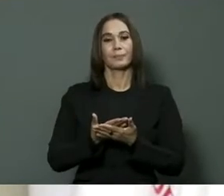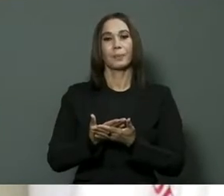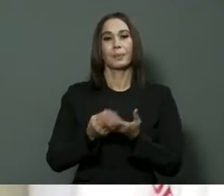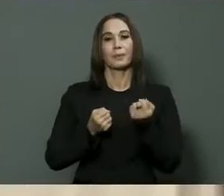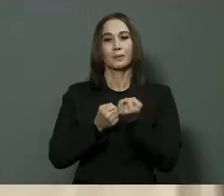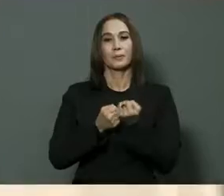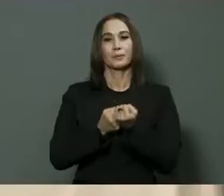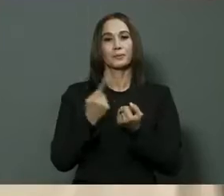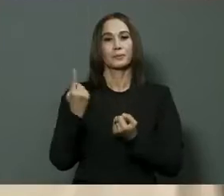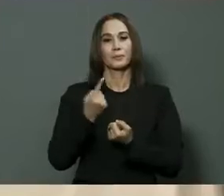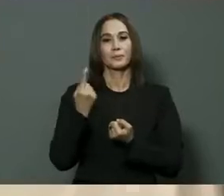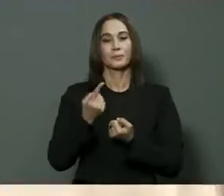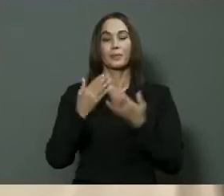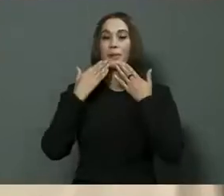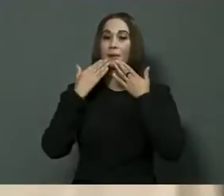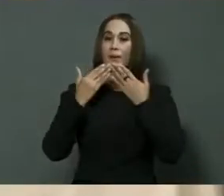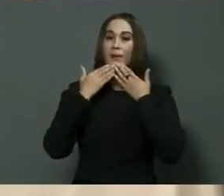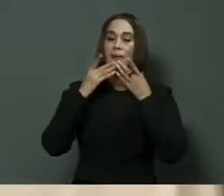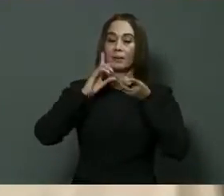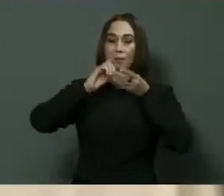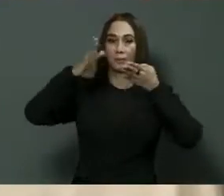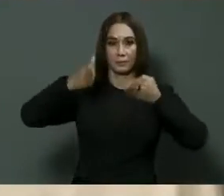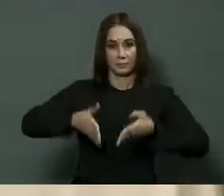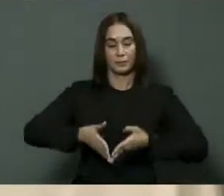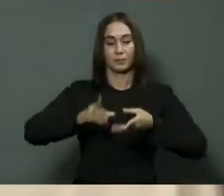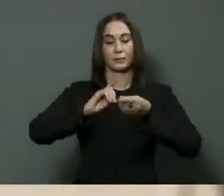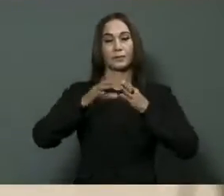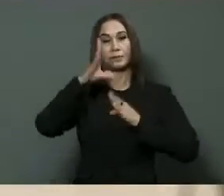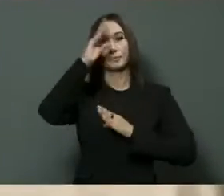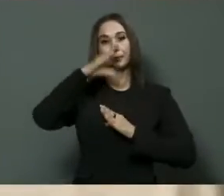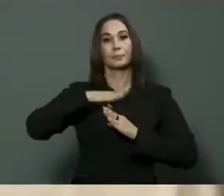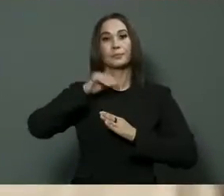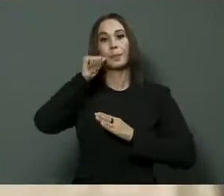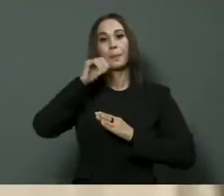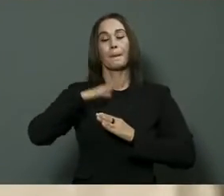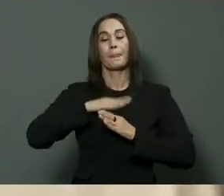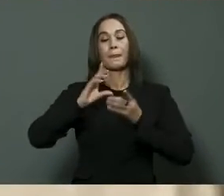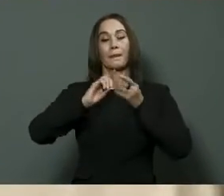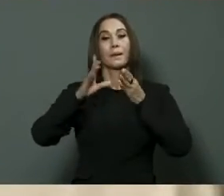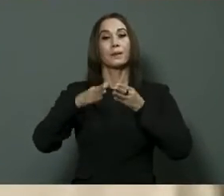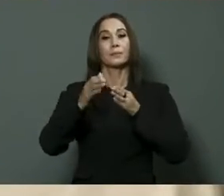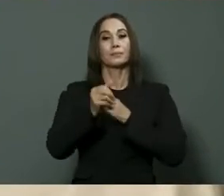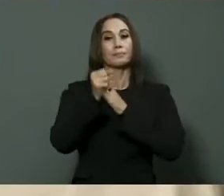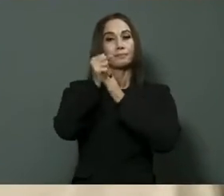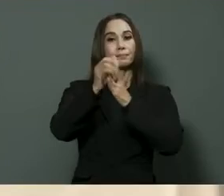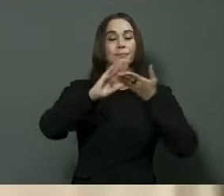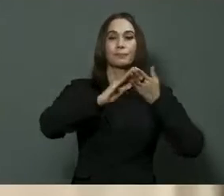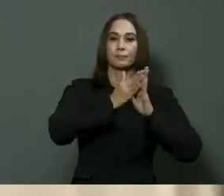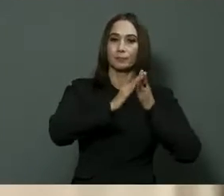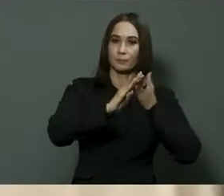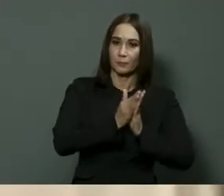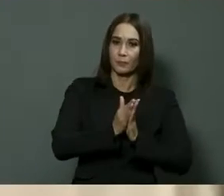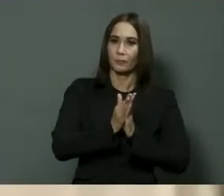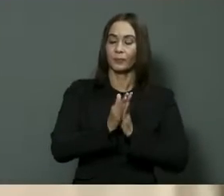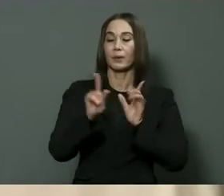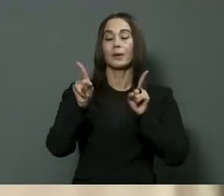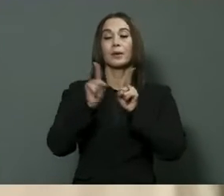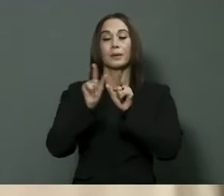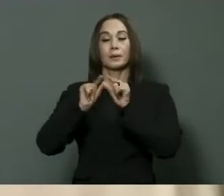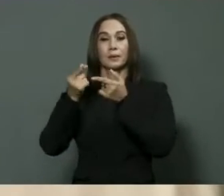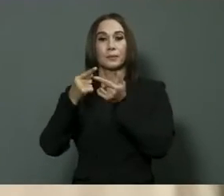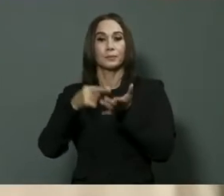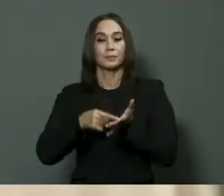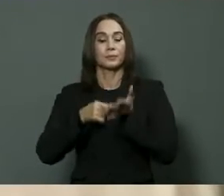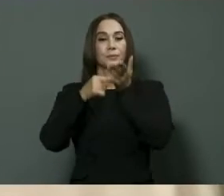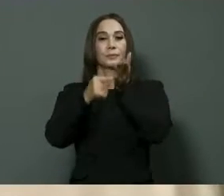su colaboración. Gracias, directores, directoras generales, dirigentes comunitarios, a esa gran representación de